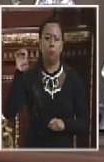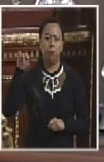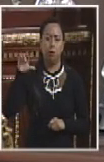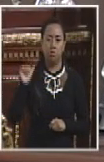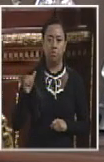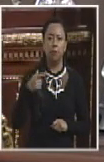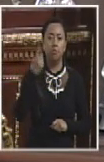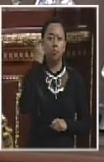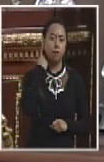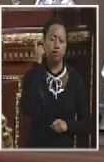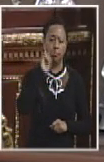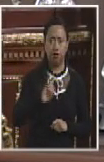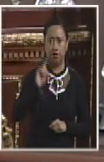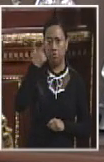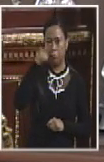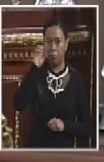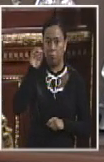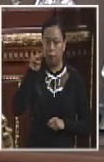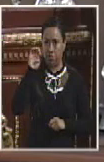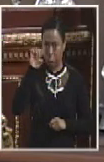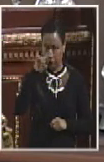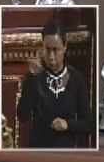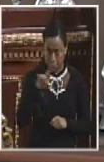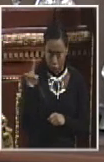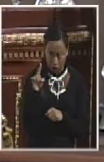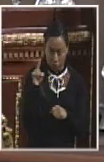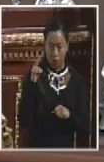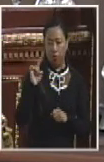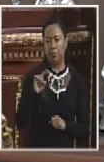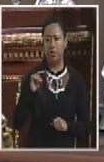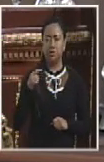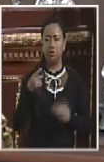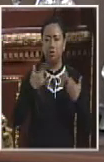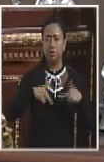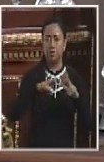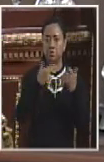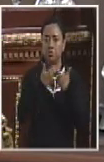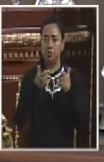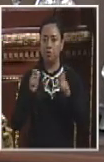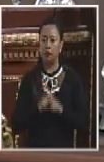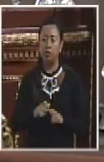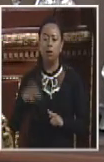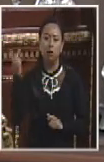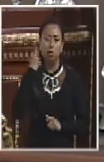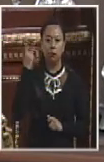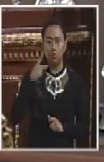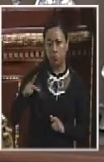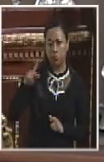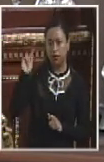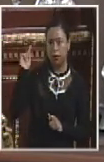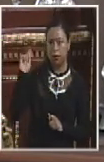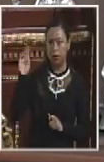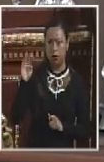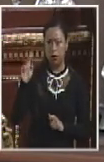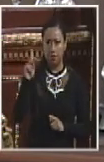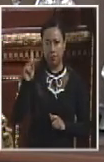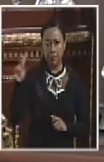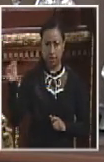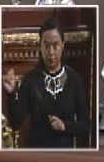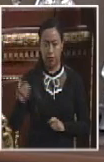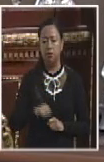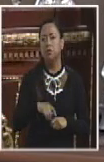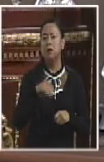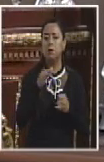del Partido de Trabajo, y la diputada Evelyn Parra Álvarez, se concede el uso de la tribuna a la diputada Guadalupe